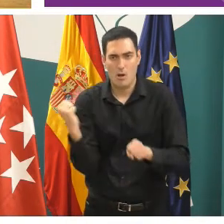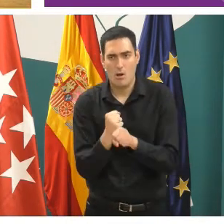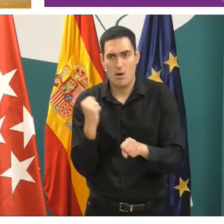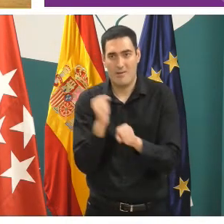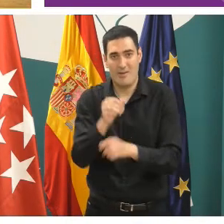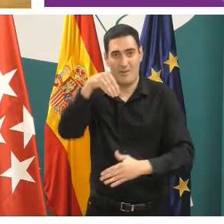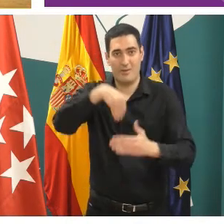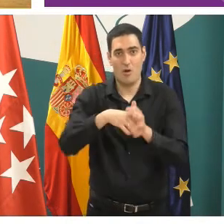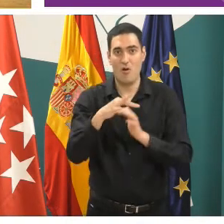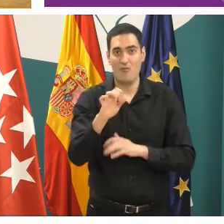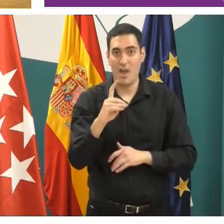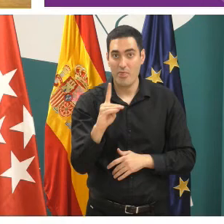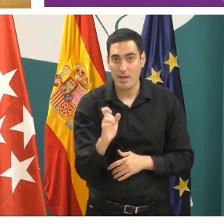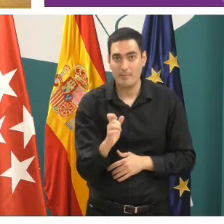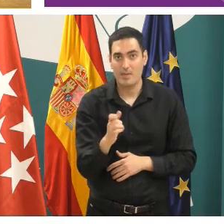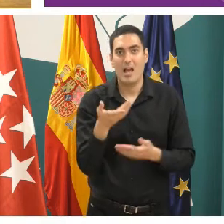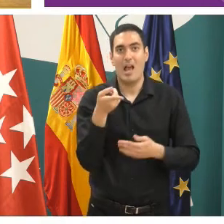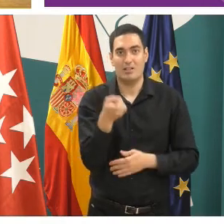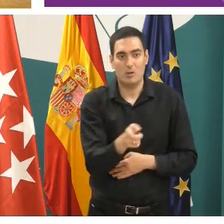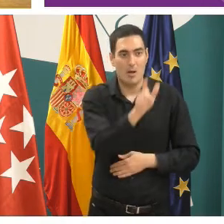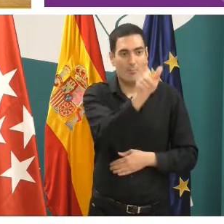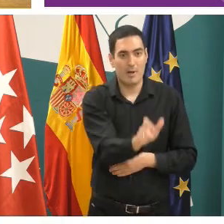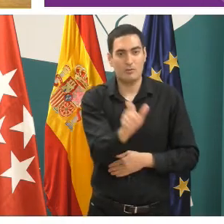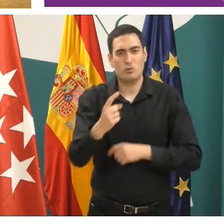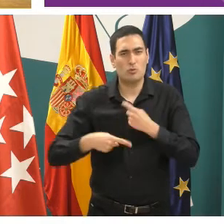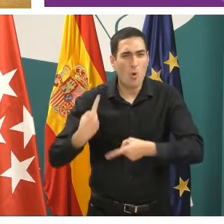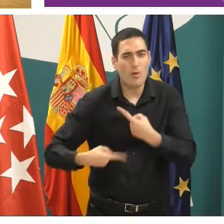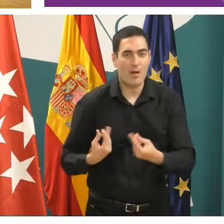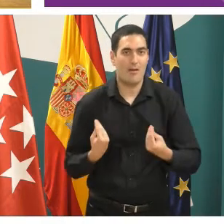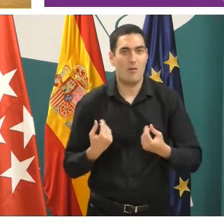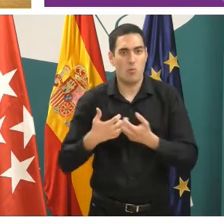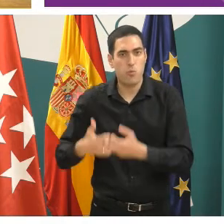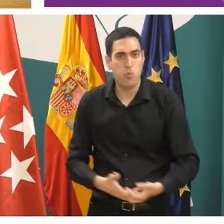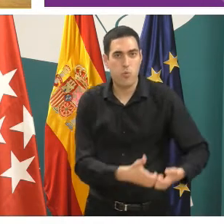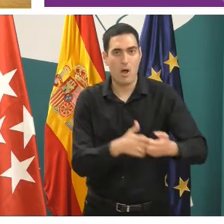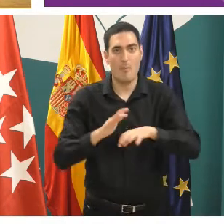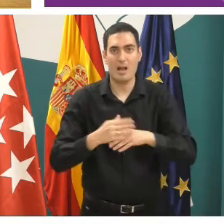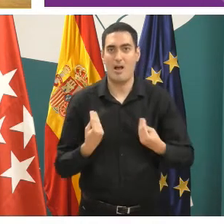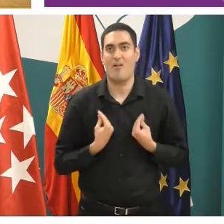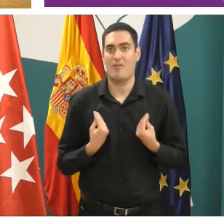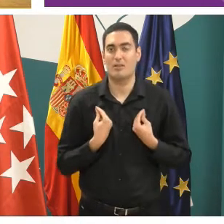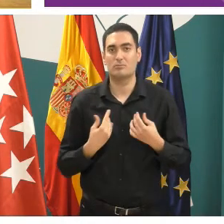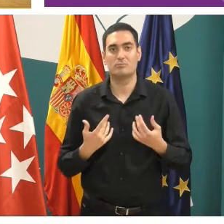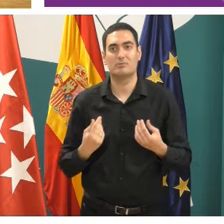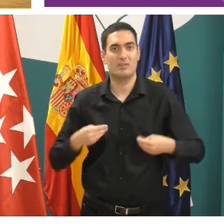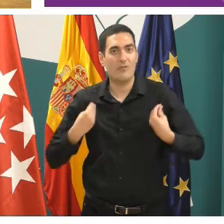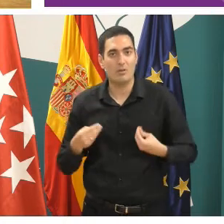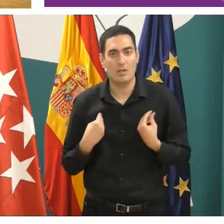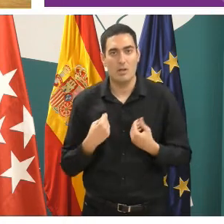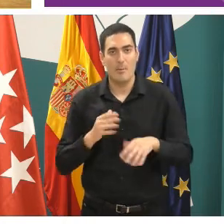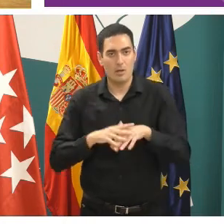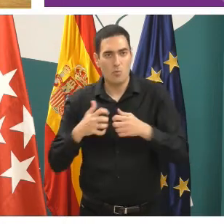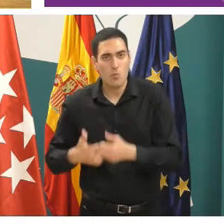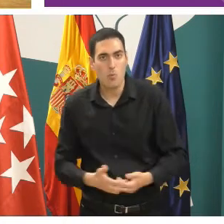FEDER, es esto: personas que luchan cada día por vivir la vida, por también sufrirla con dignidad, por también,